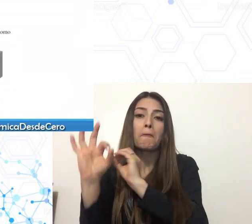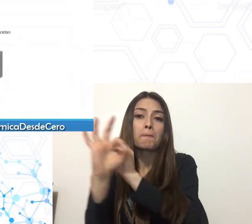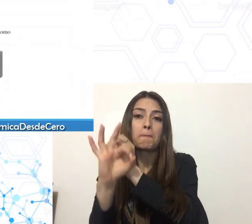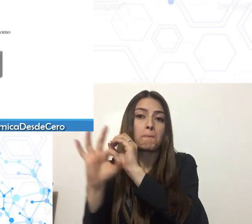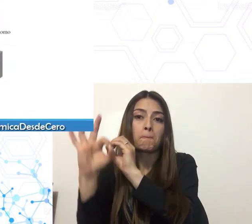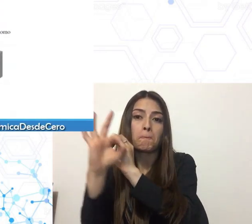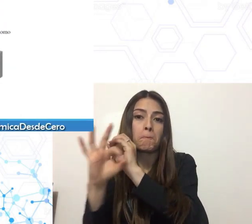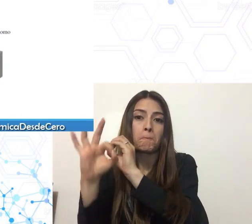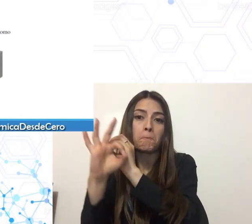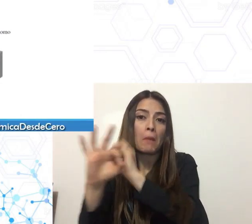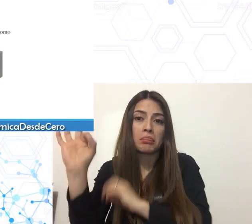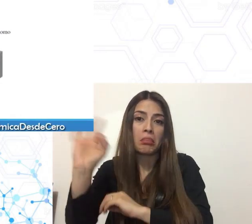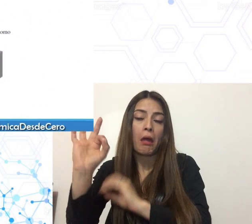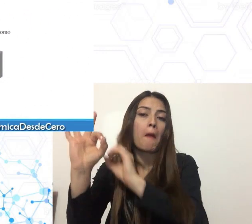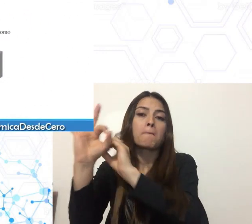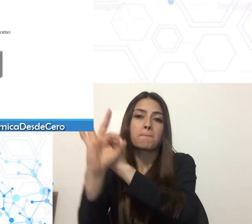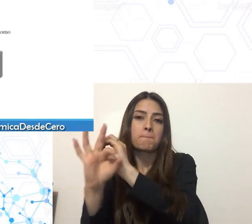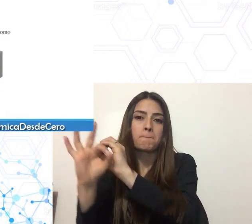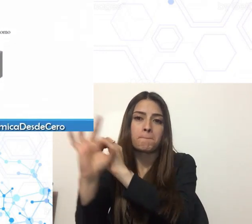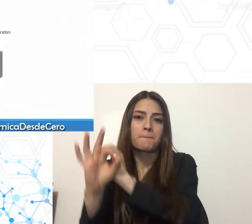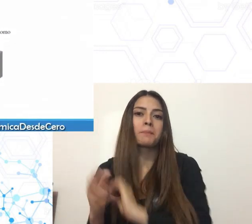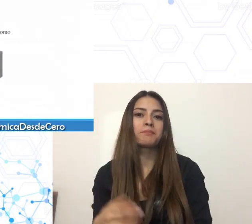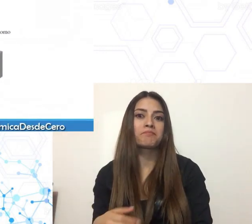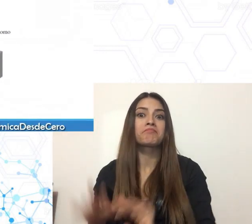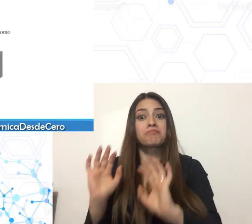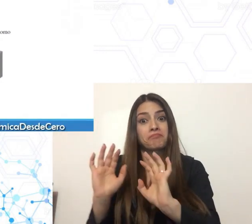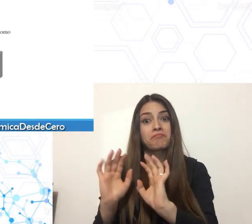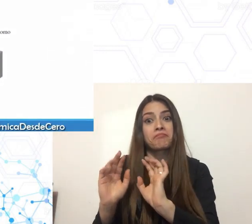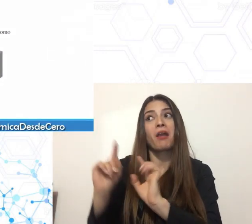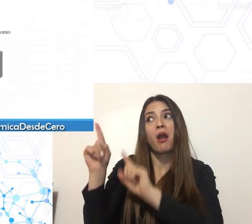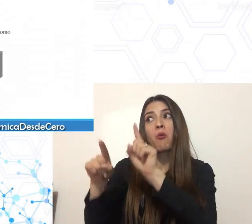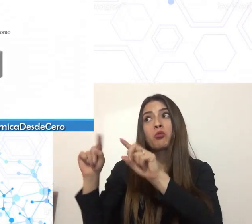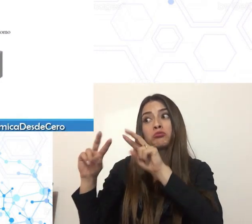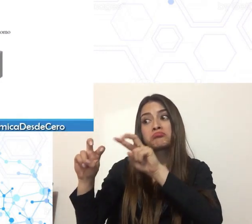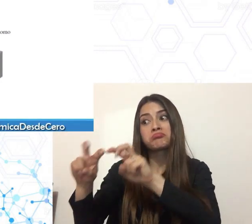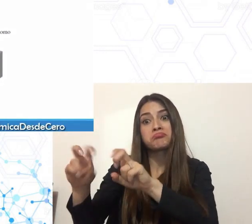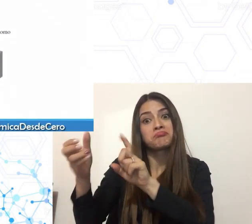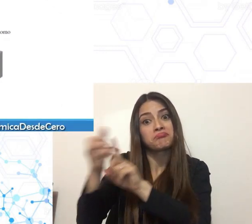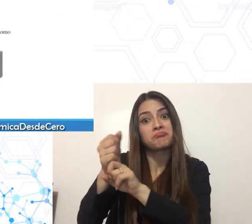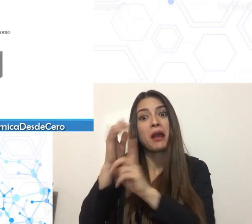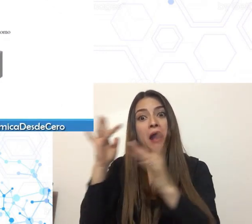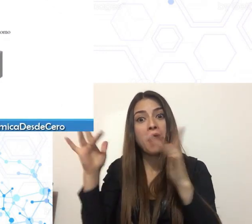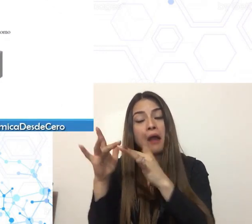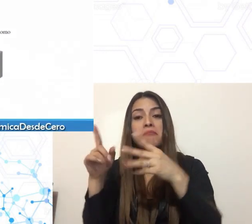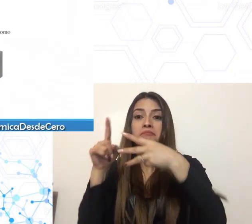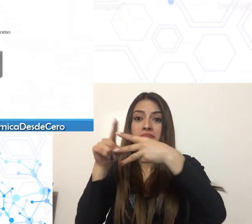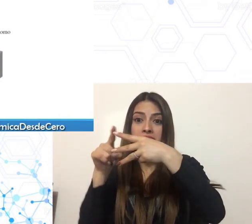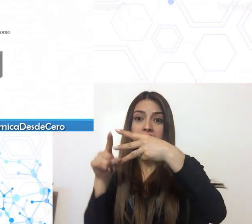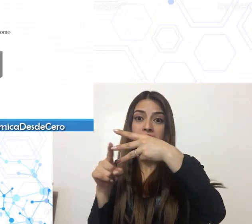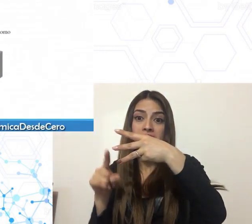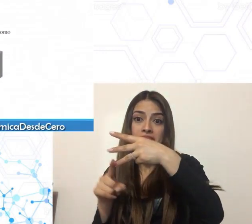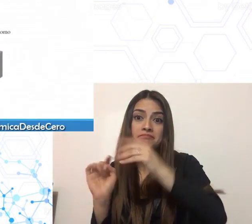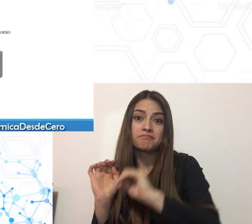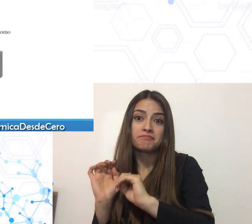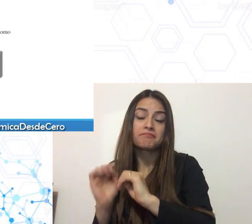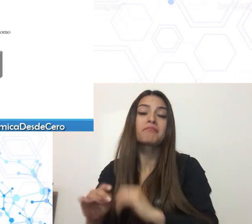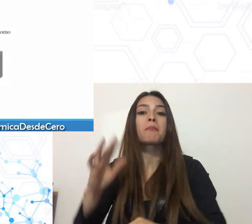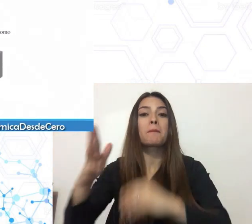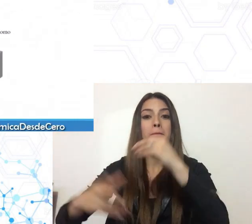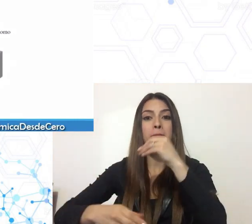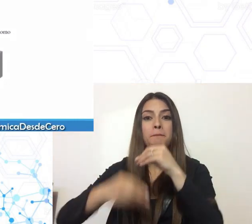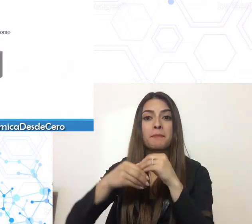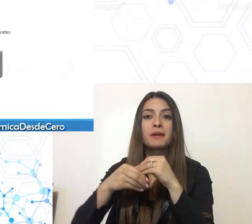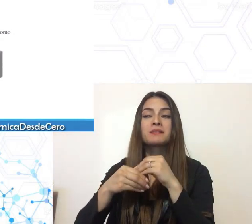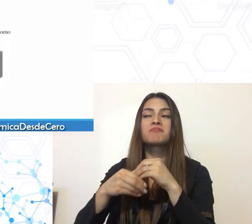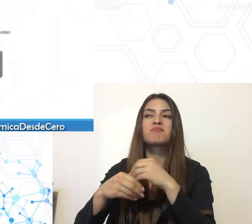que no tendrían carga y serían considerados como los neutrones. Obviamente hay varios estudios al